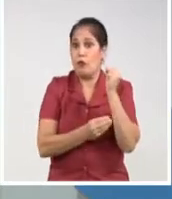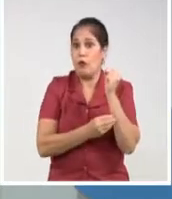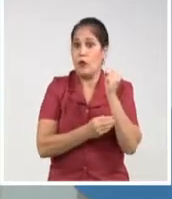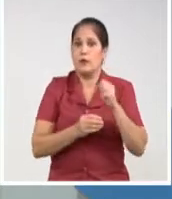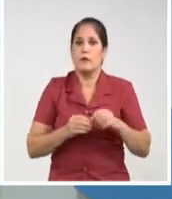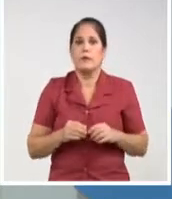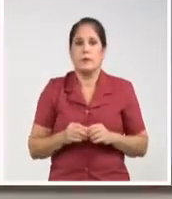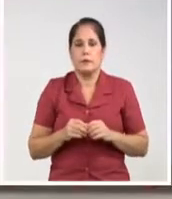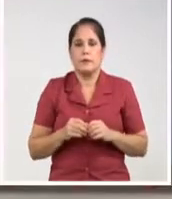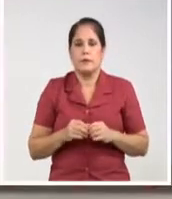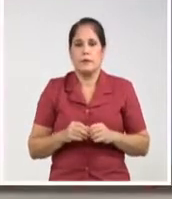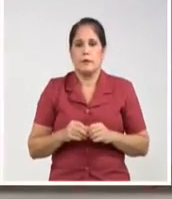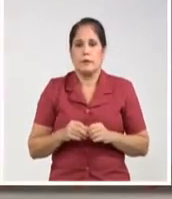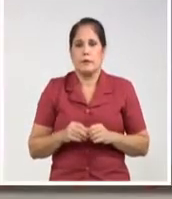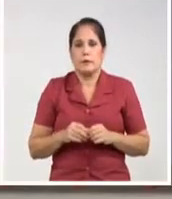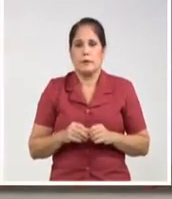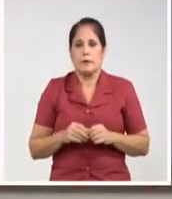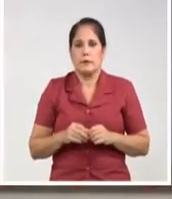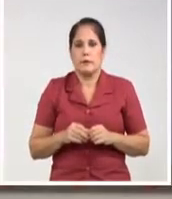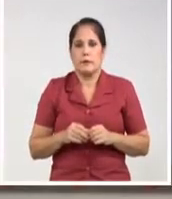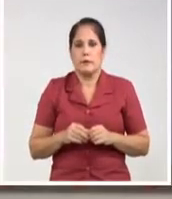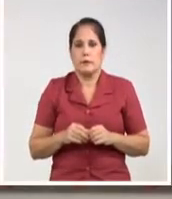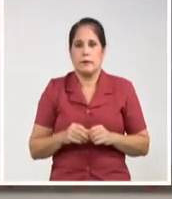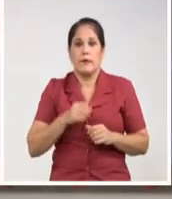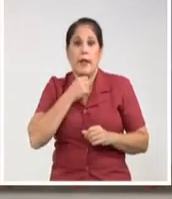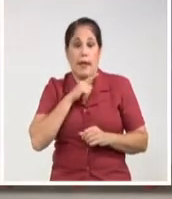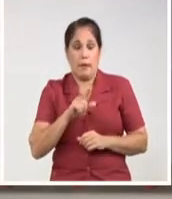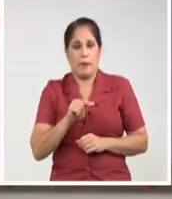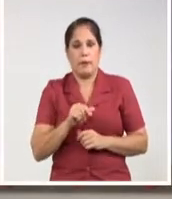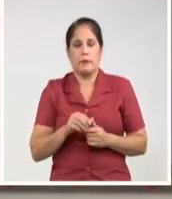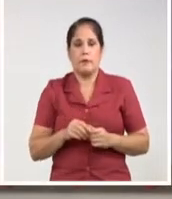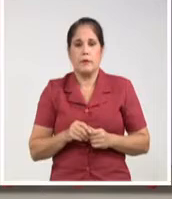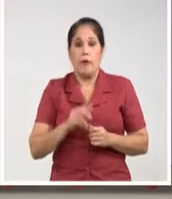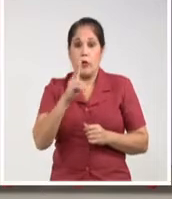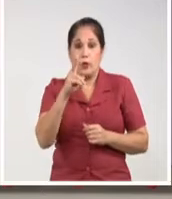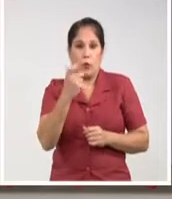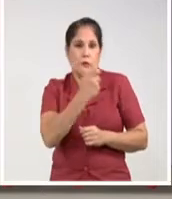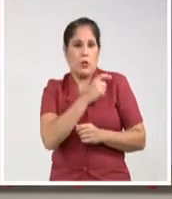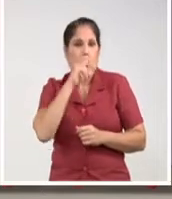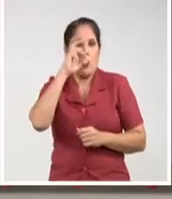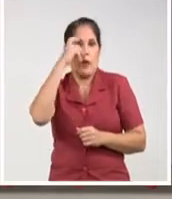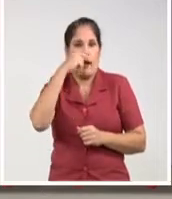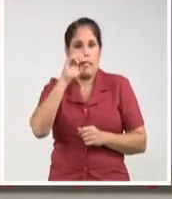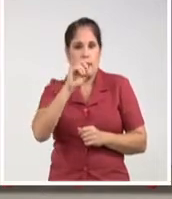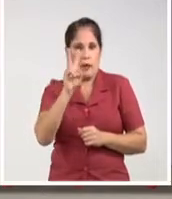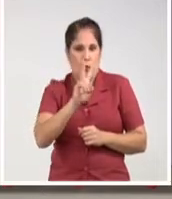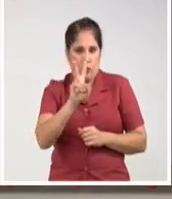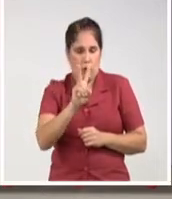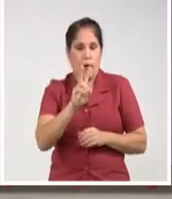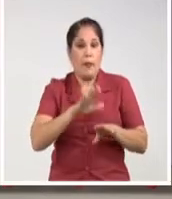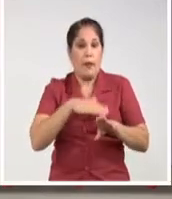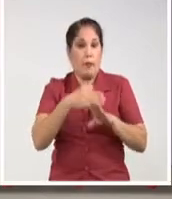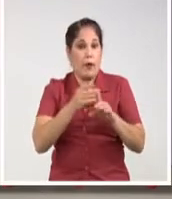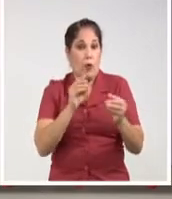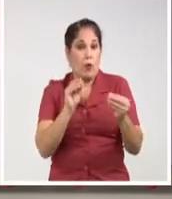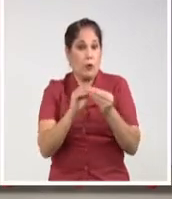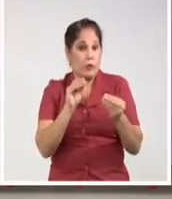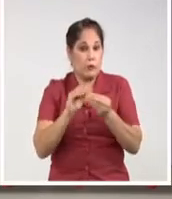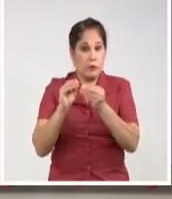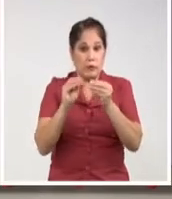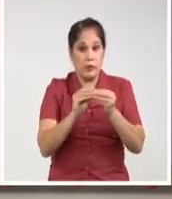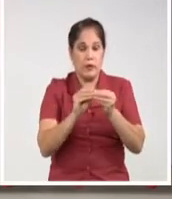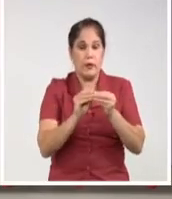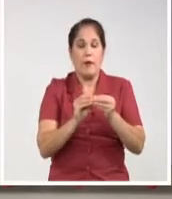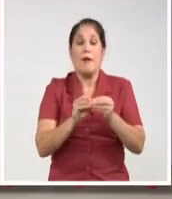6 meses después. Ahora, en el caso de que uno tenga 2 dosis de Soberana 02, luego del contagio, lo indicado es que venga